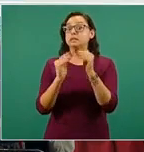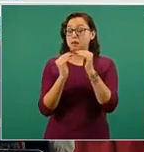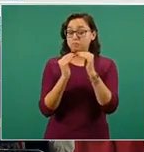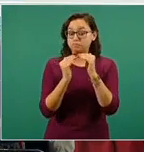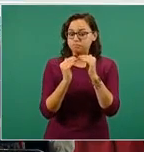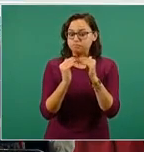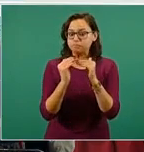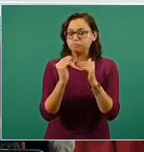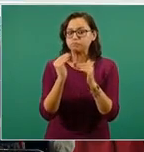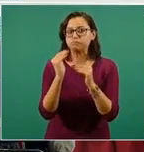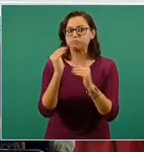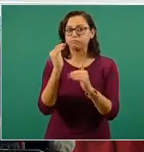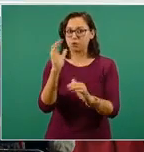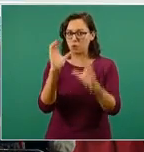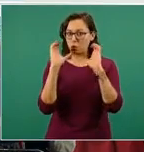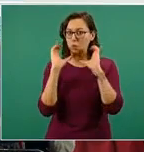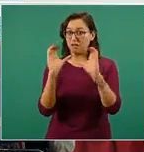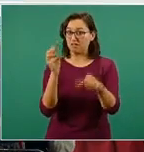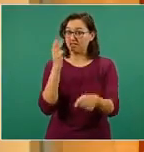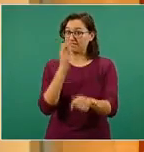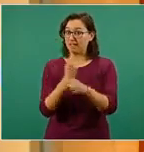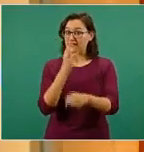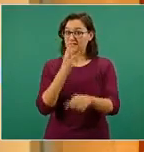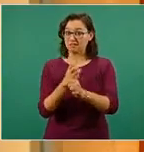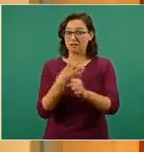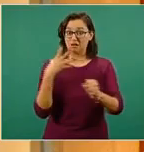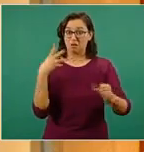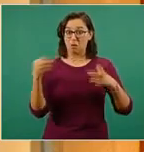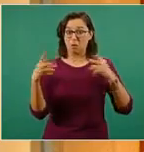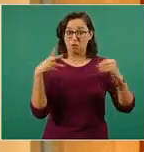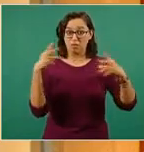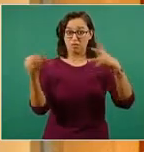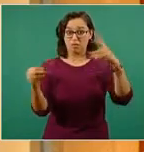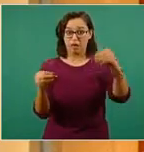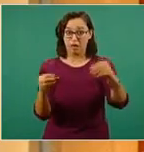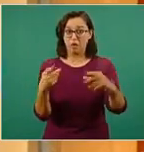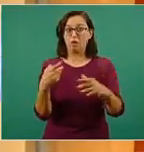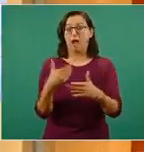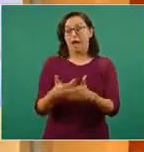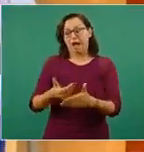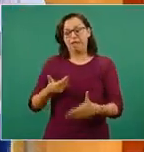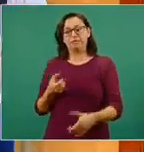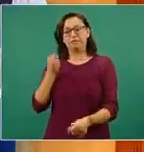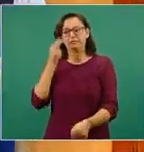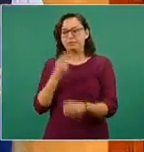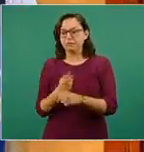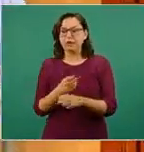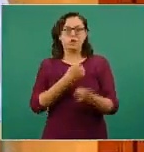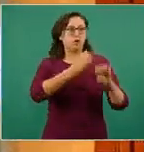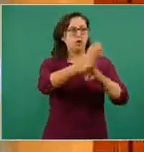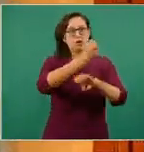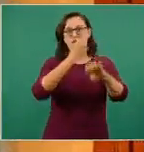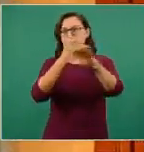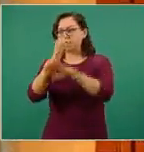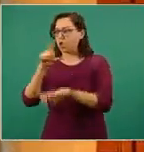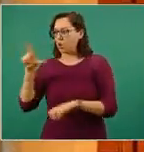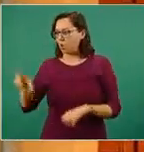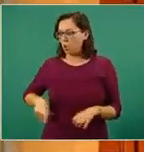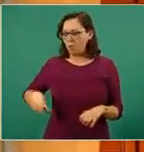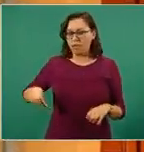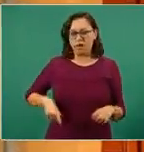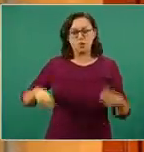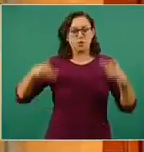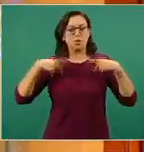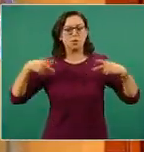Parece ser que el trabajo que realizamos en conjunto, sociedad y gobierno, de todas las entidades federativas, en conjunto